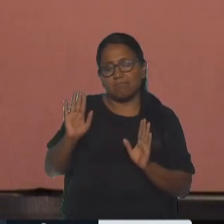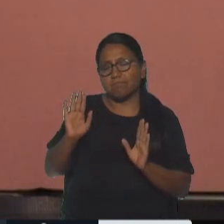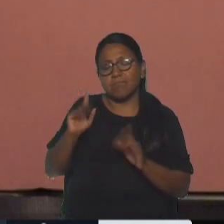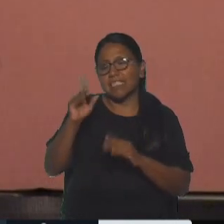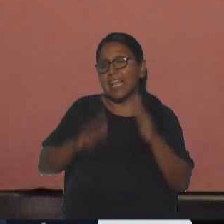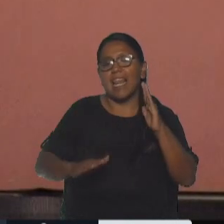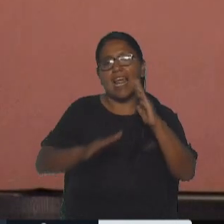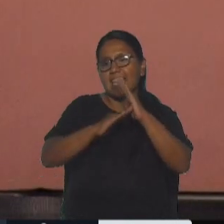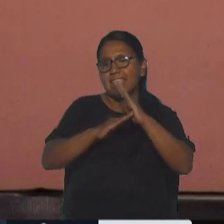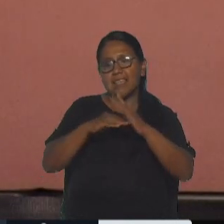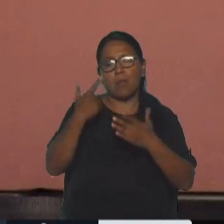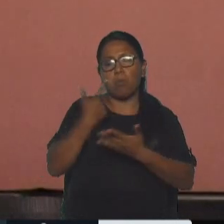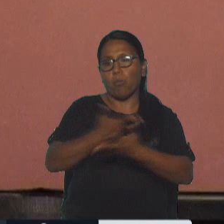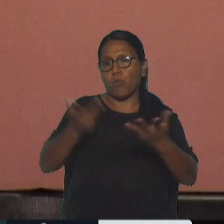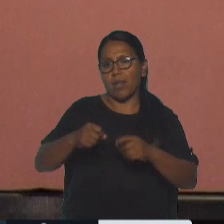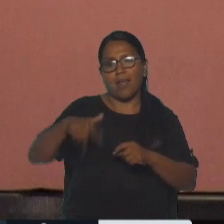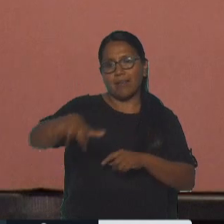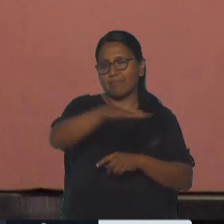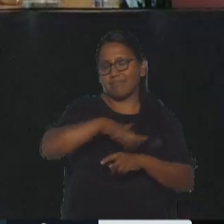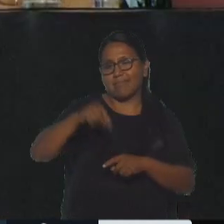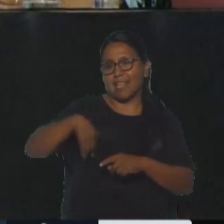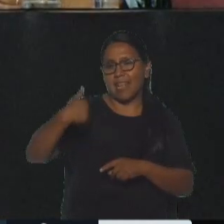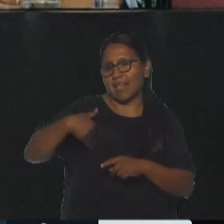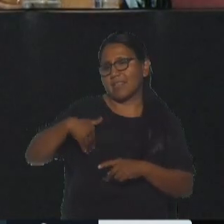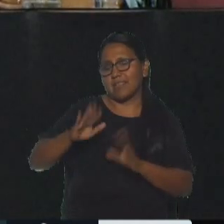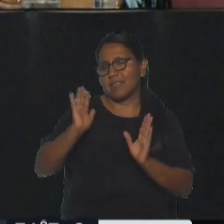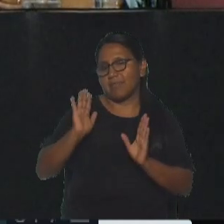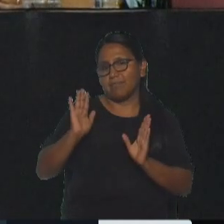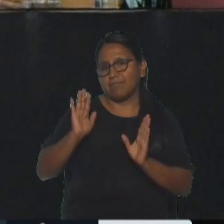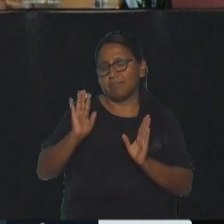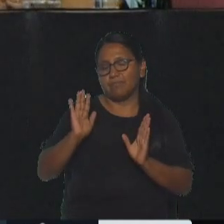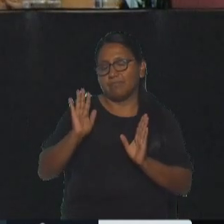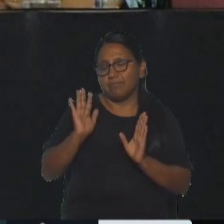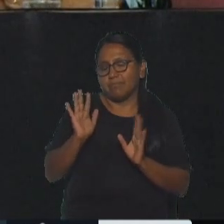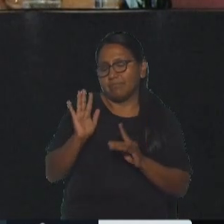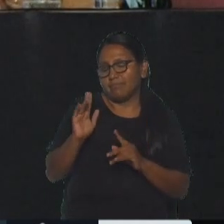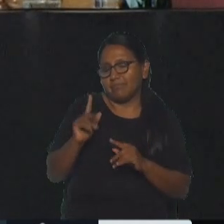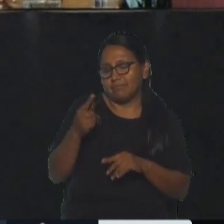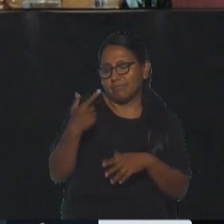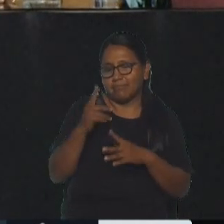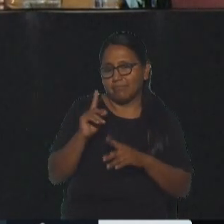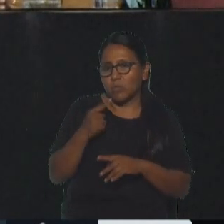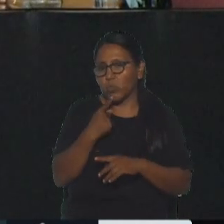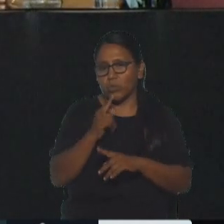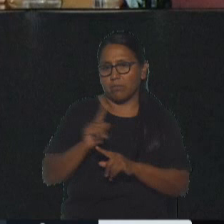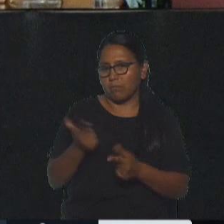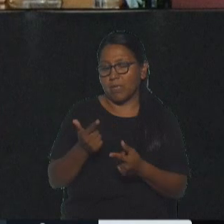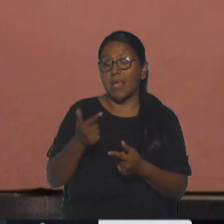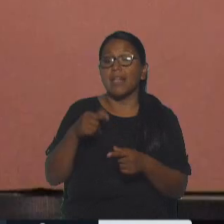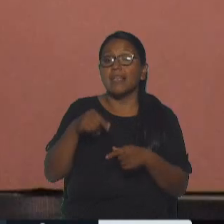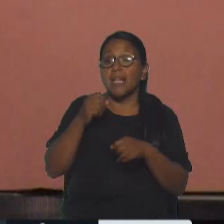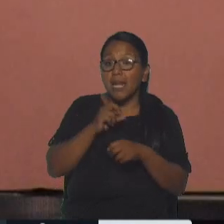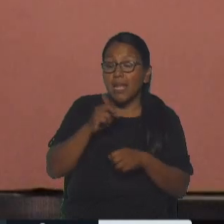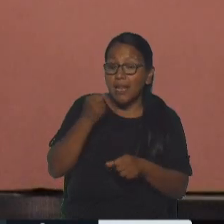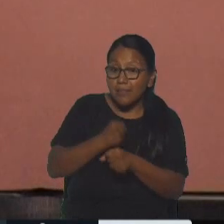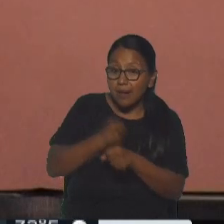líder popular más importante de la Argentina, sin ningún lugar a dudas. Creo que la tarea de la militancia